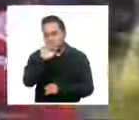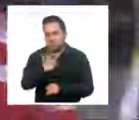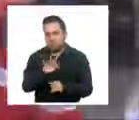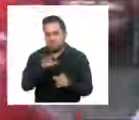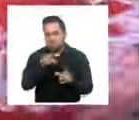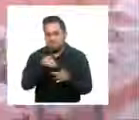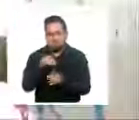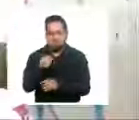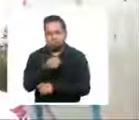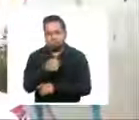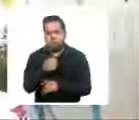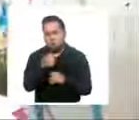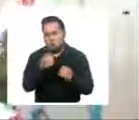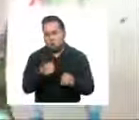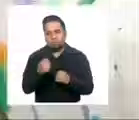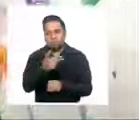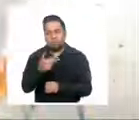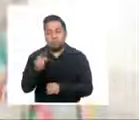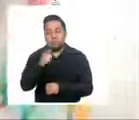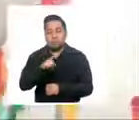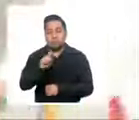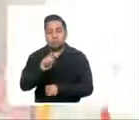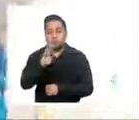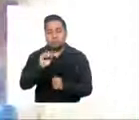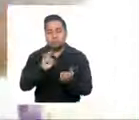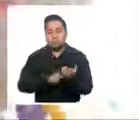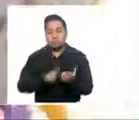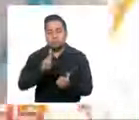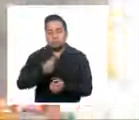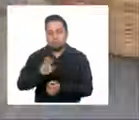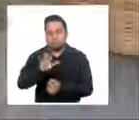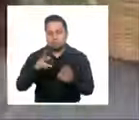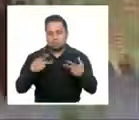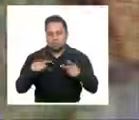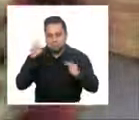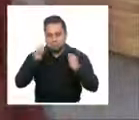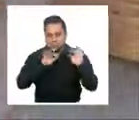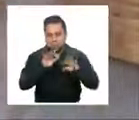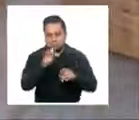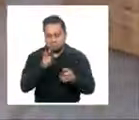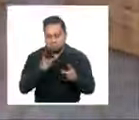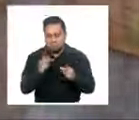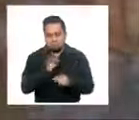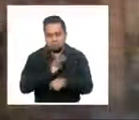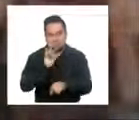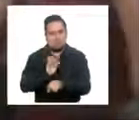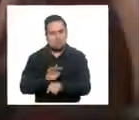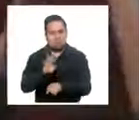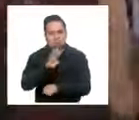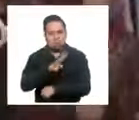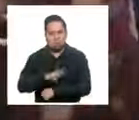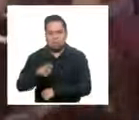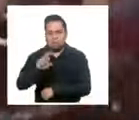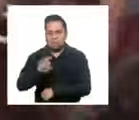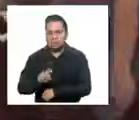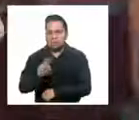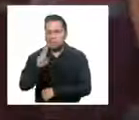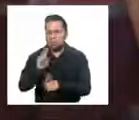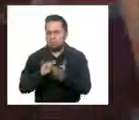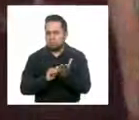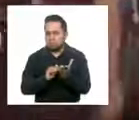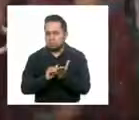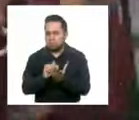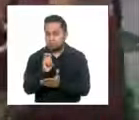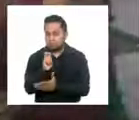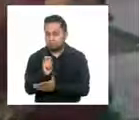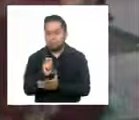82%, la llegada de 129.205 turistas y una derrama económica de 432 millones